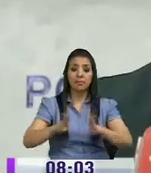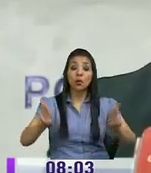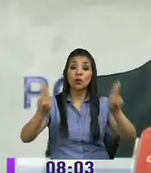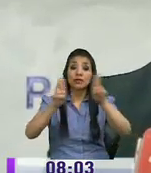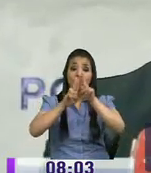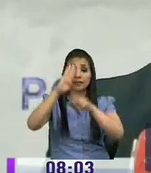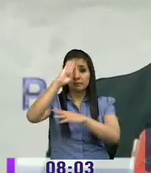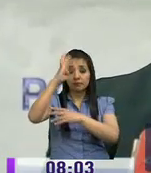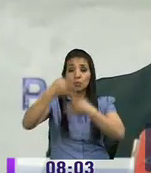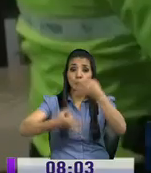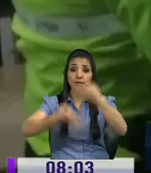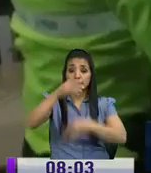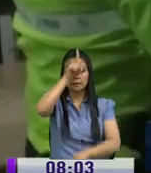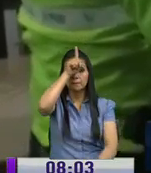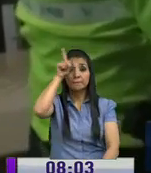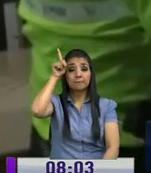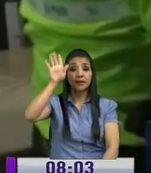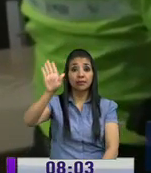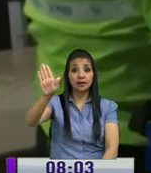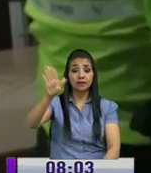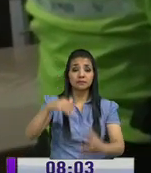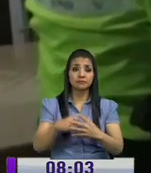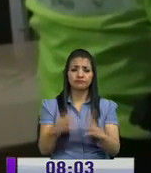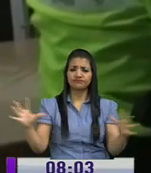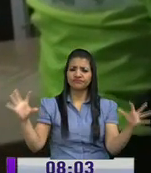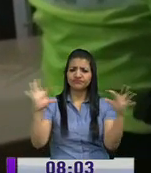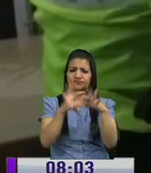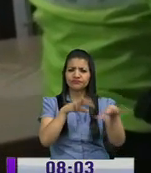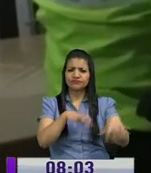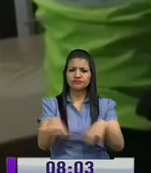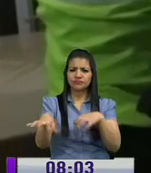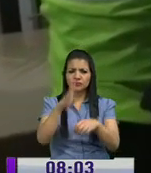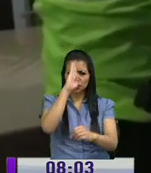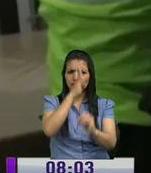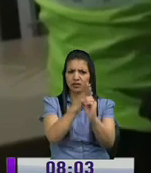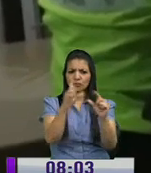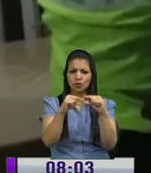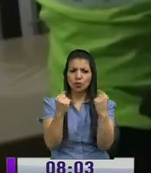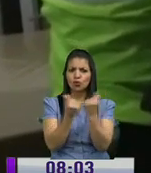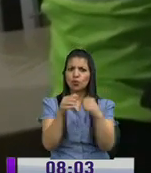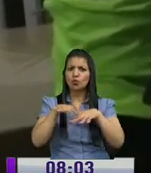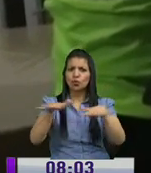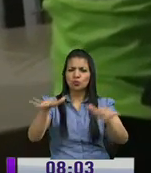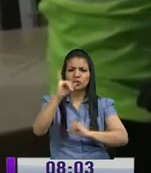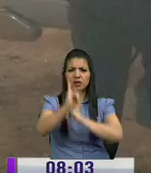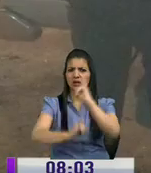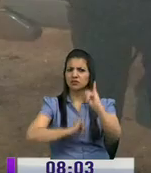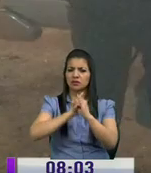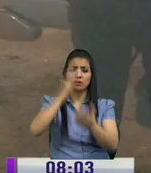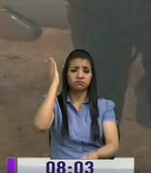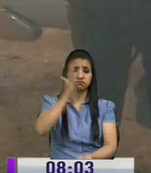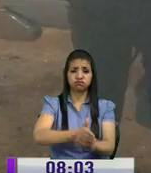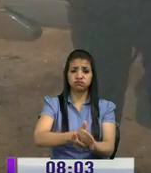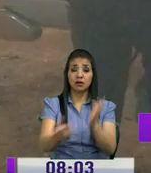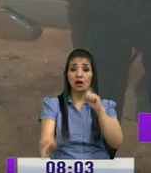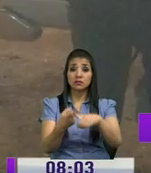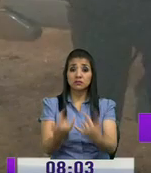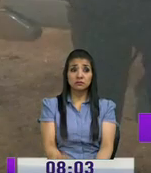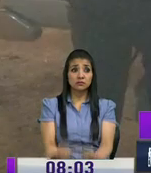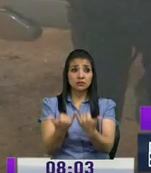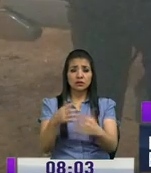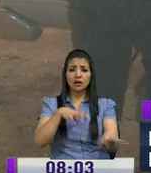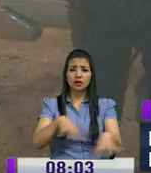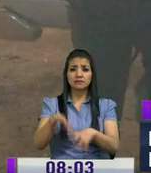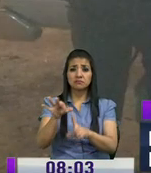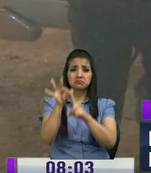de Policía Judicial en Madrid. El trabajo coordinado busca desbaratar redes que operan a nivel internacional. Hasta el momento los operativos